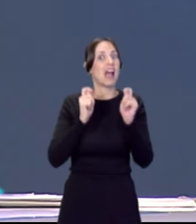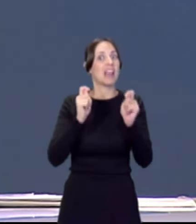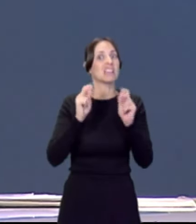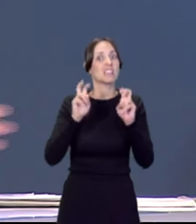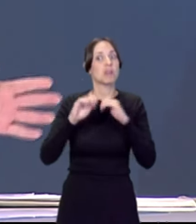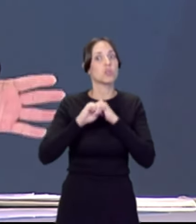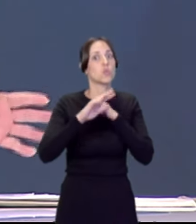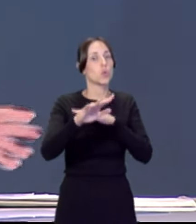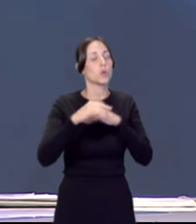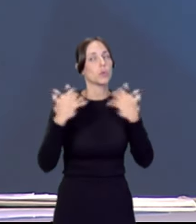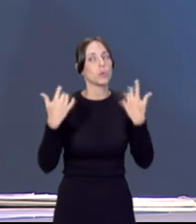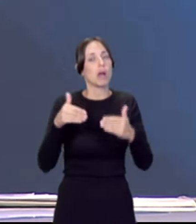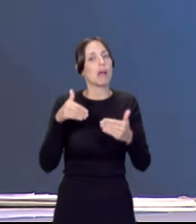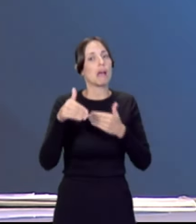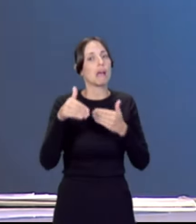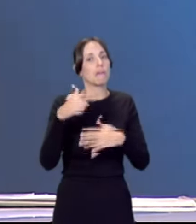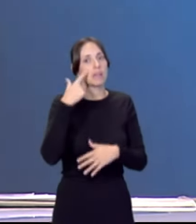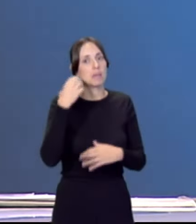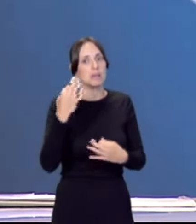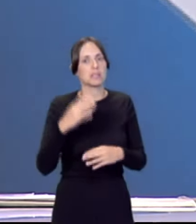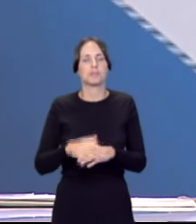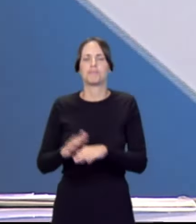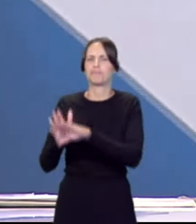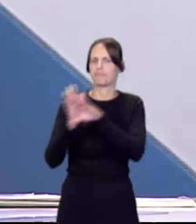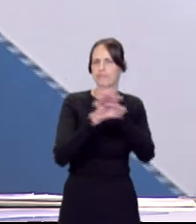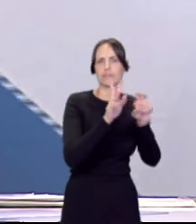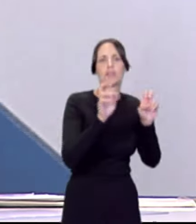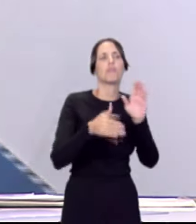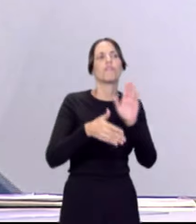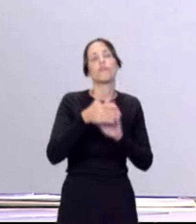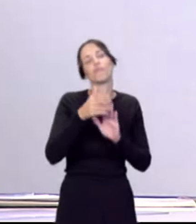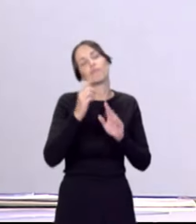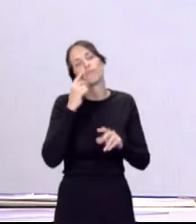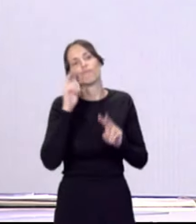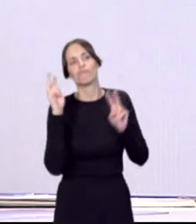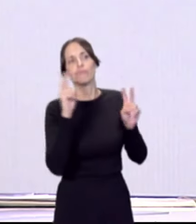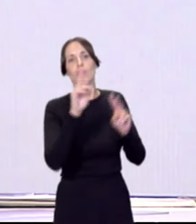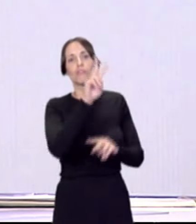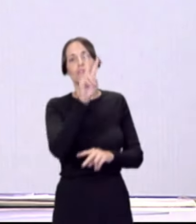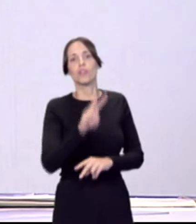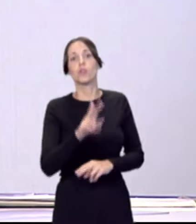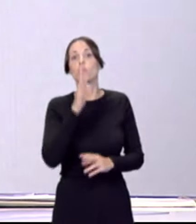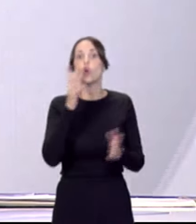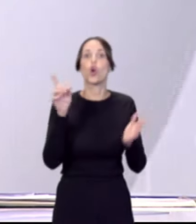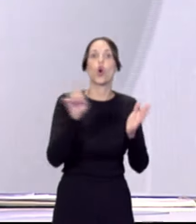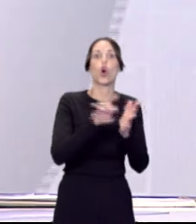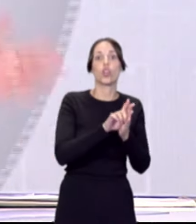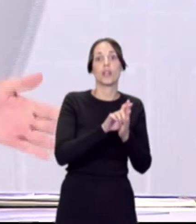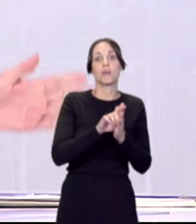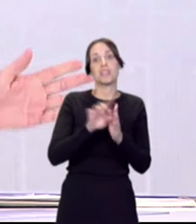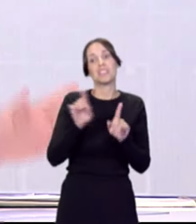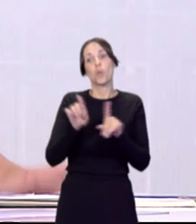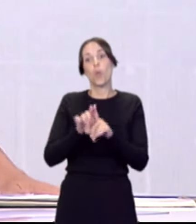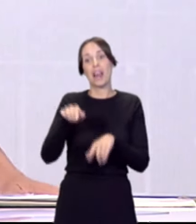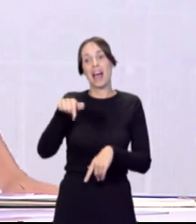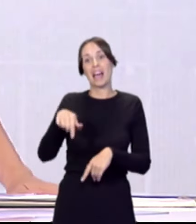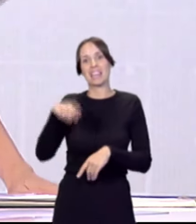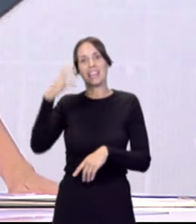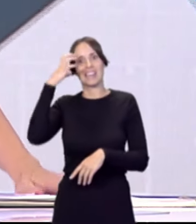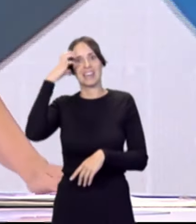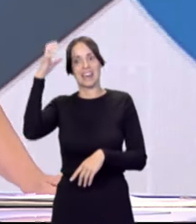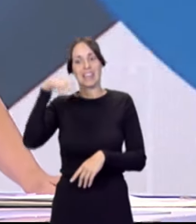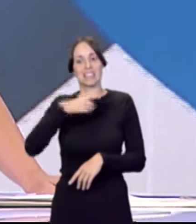Si les parece, vamos a ir ahora hasta Venezuela, porque desde allí pues vuelven a arremeter contra la Casa Real, y esta vez no solo el rey emérito ha sido